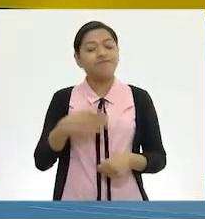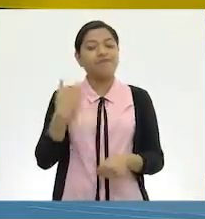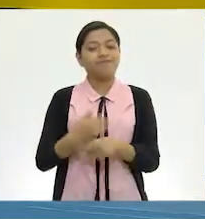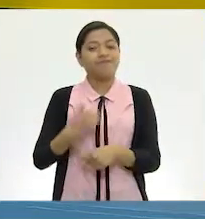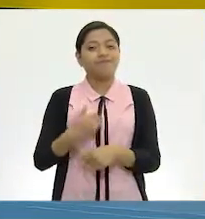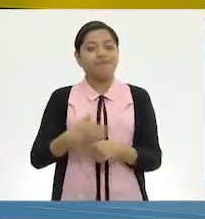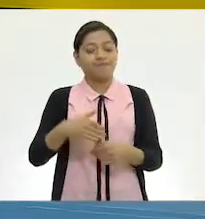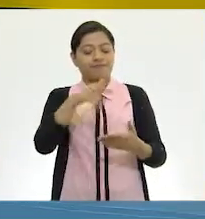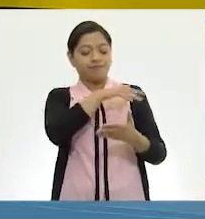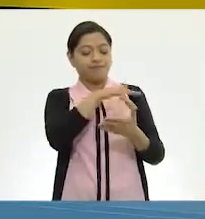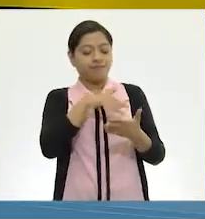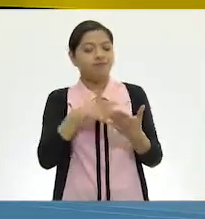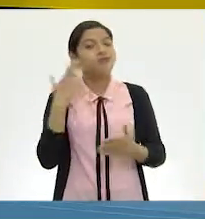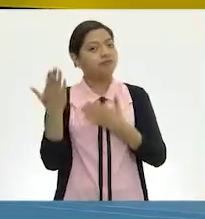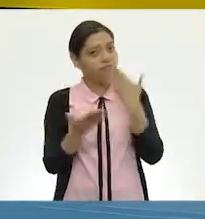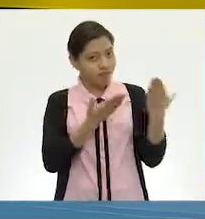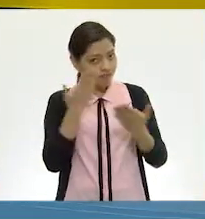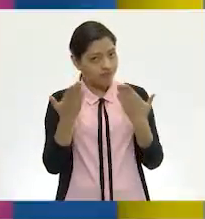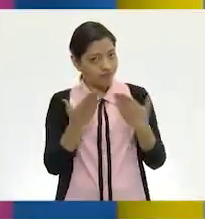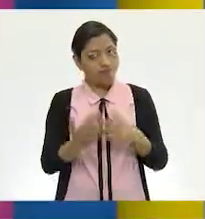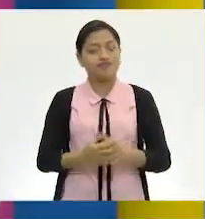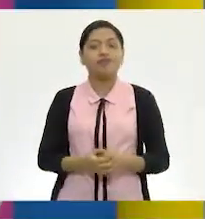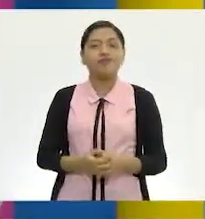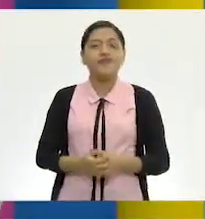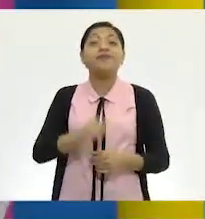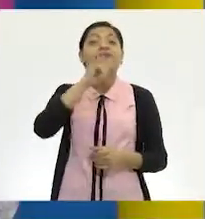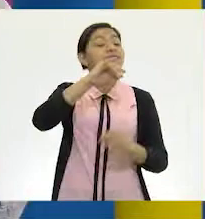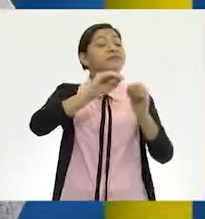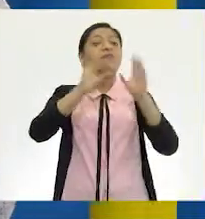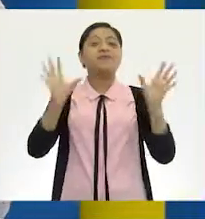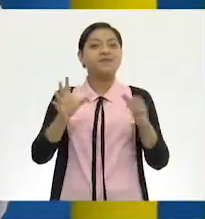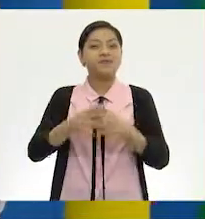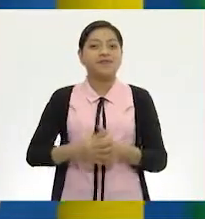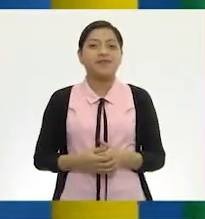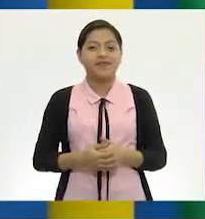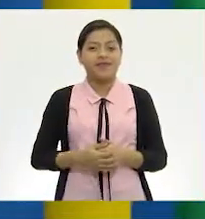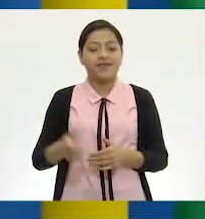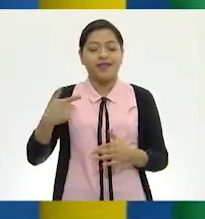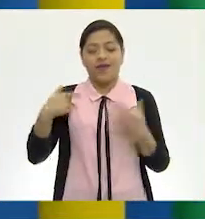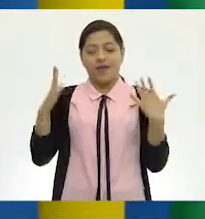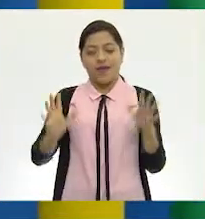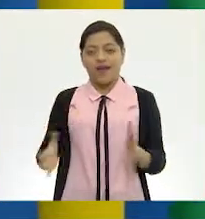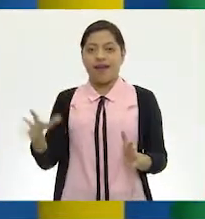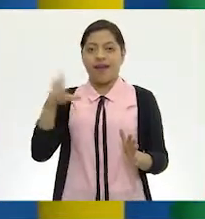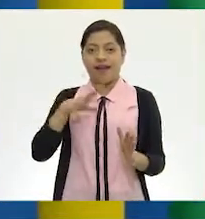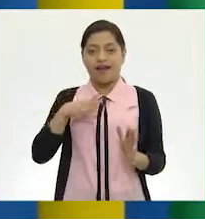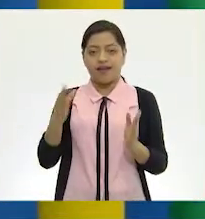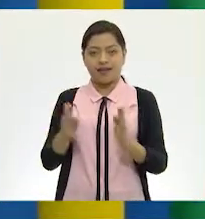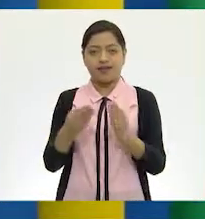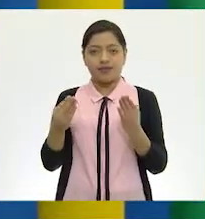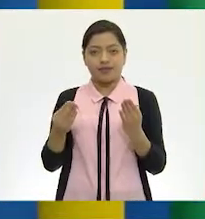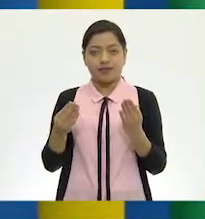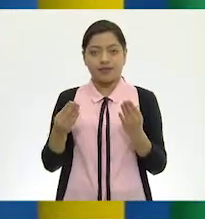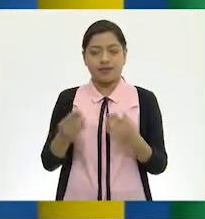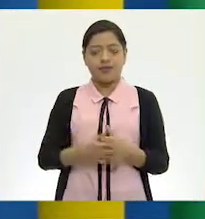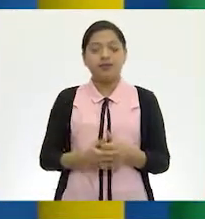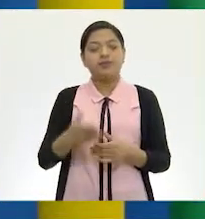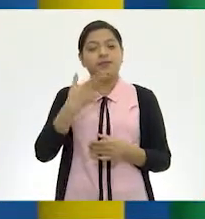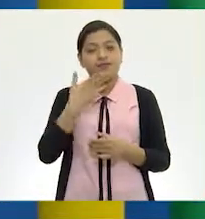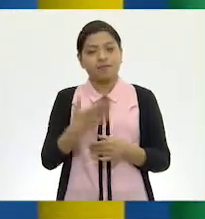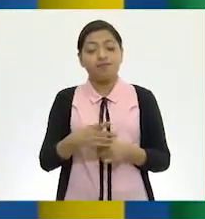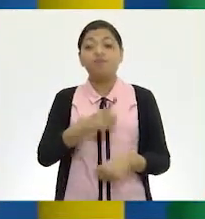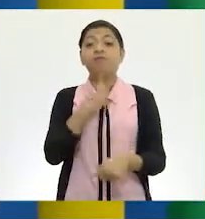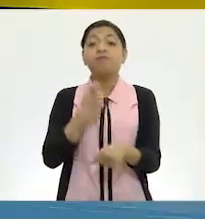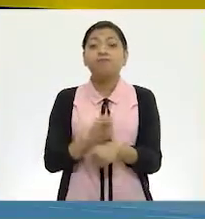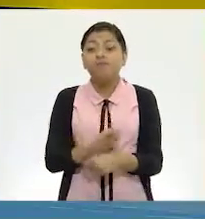estudiar nuestro texto? Por supuesto. Muy bien. Sí, yo ya pues lo tengo aquí. ¿Ya lo tienes ahí? Ya. Muy bien. Entonces, lo primero que